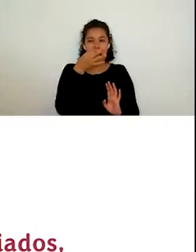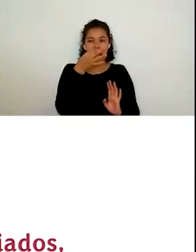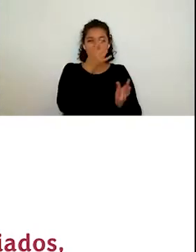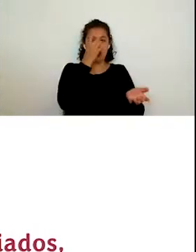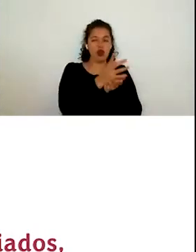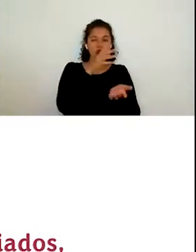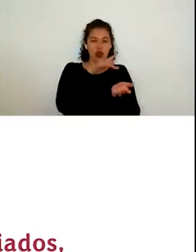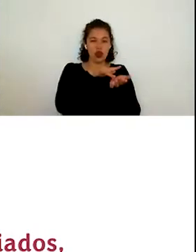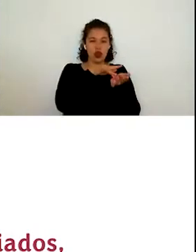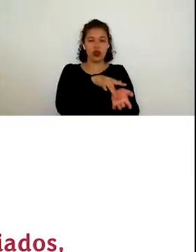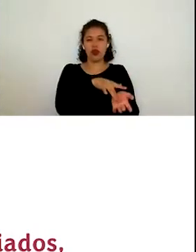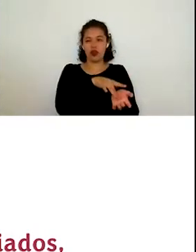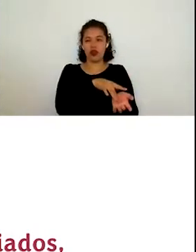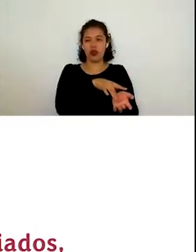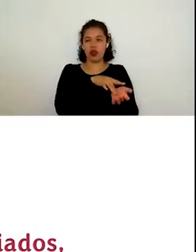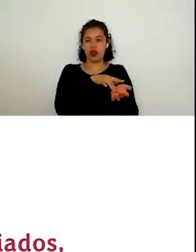En